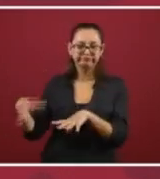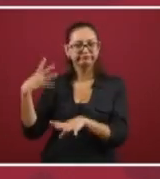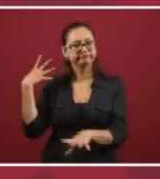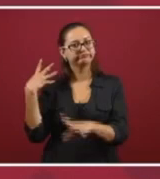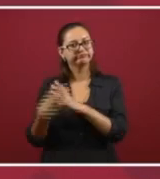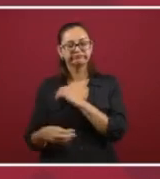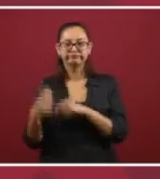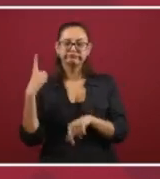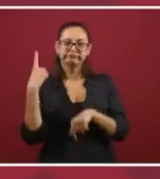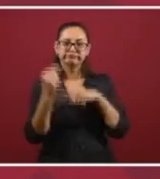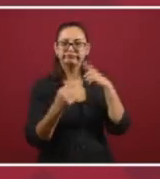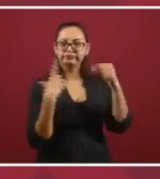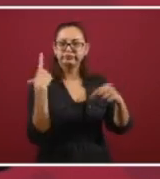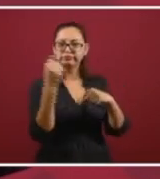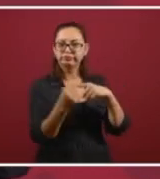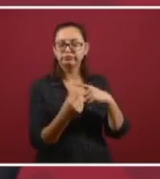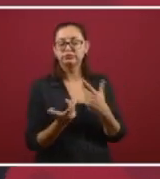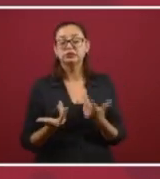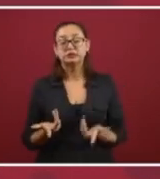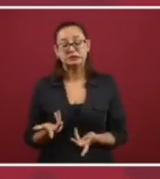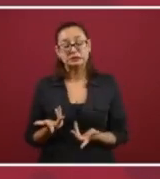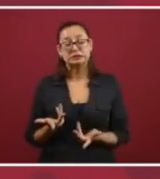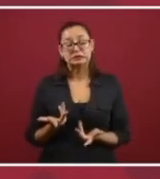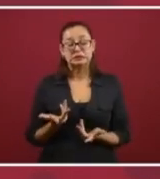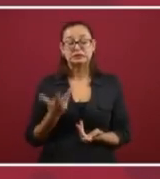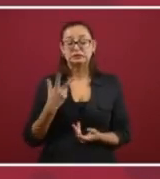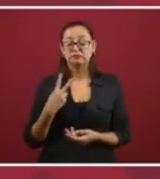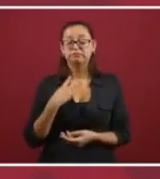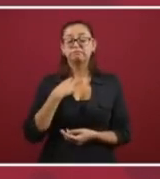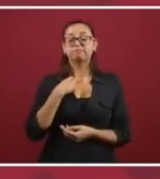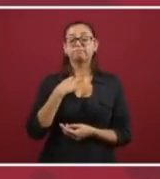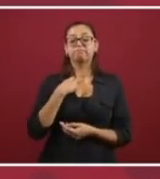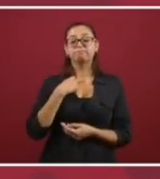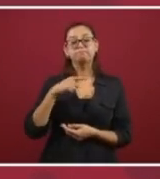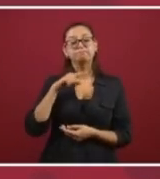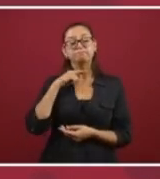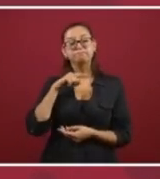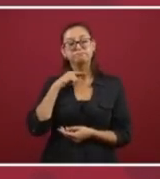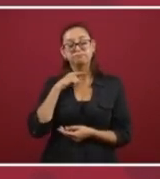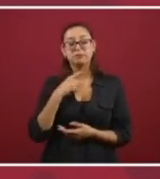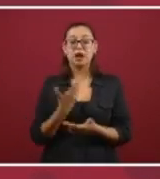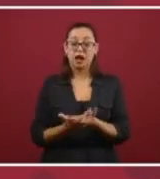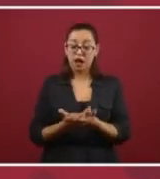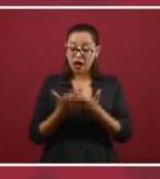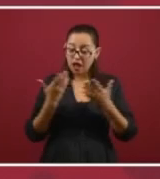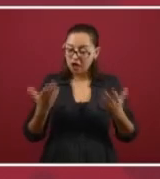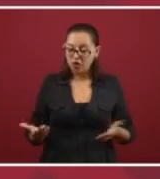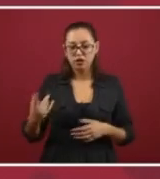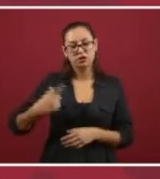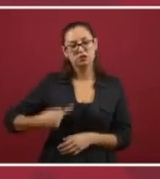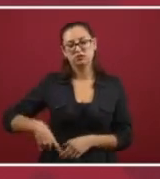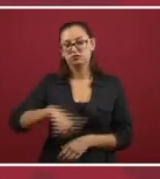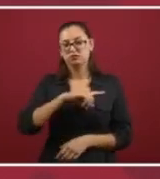queremos que el desarrollo sea parejo,